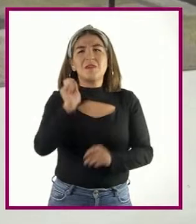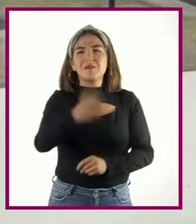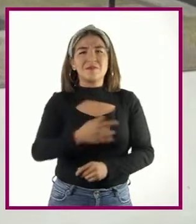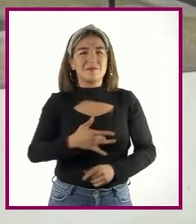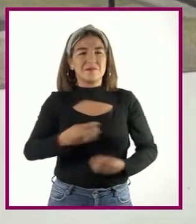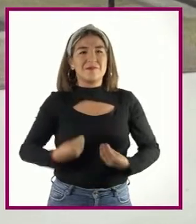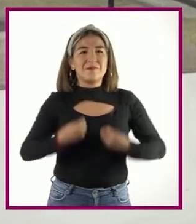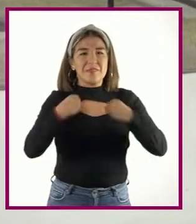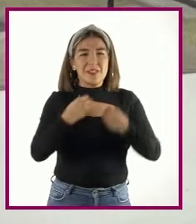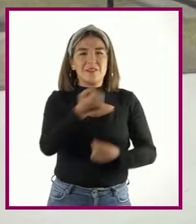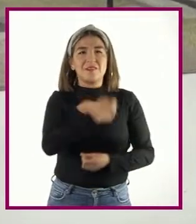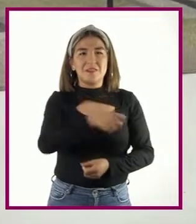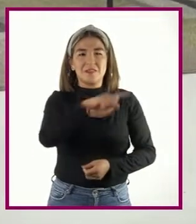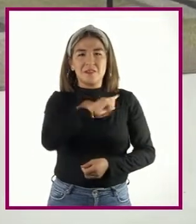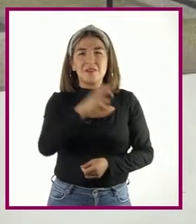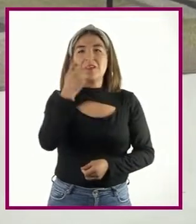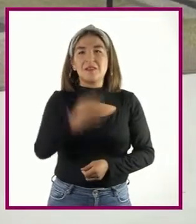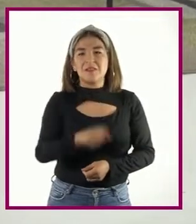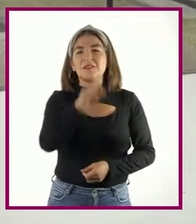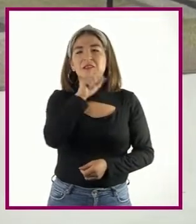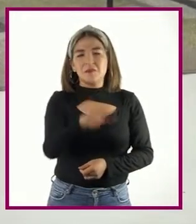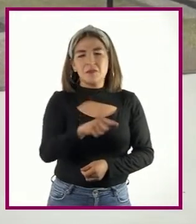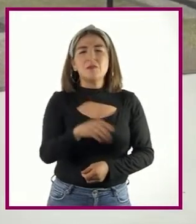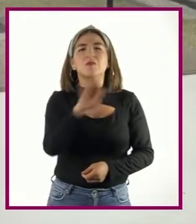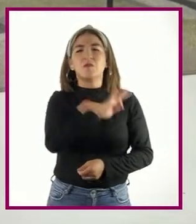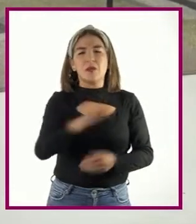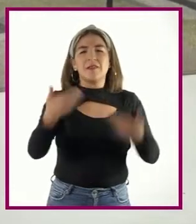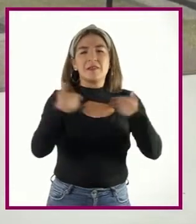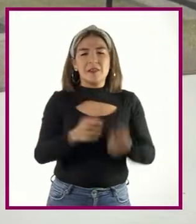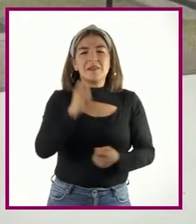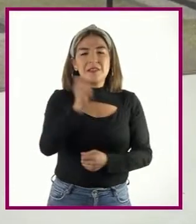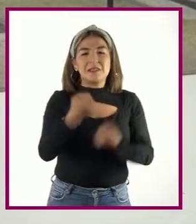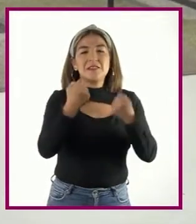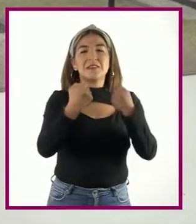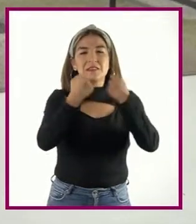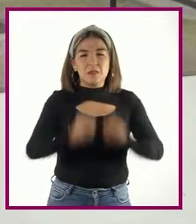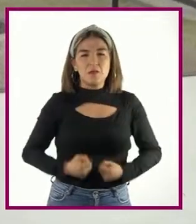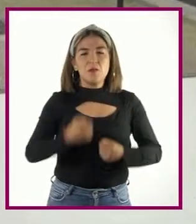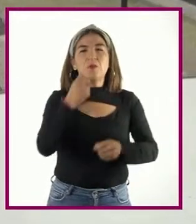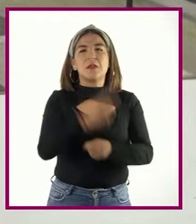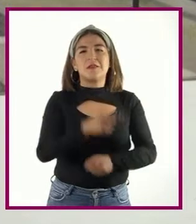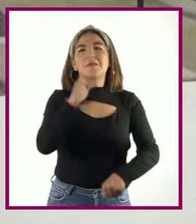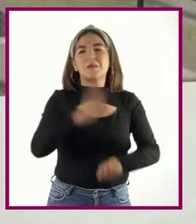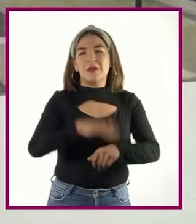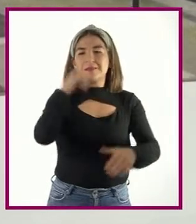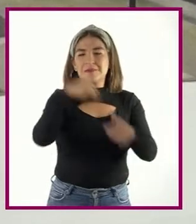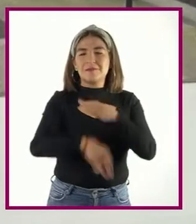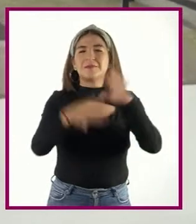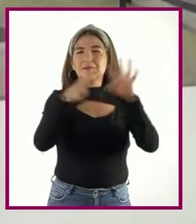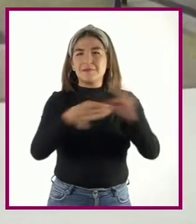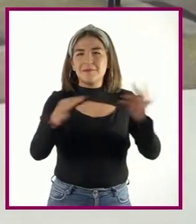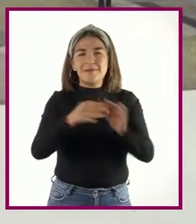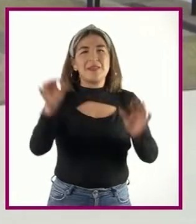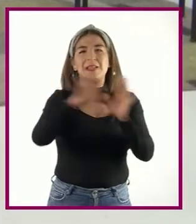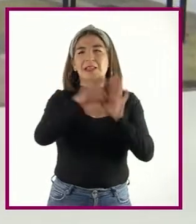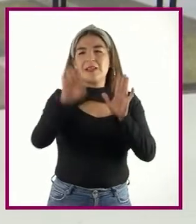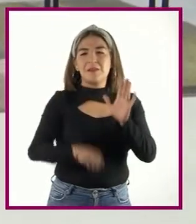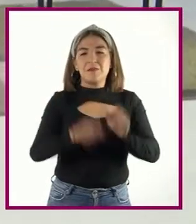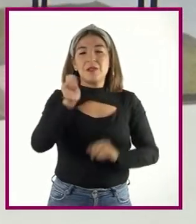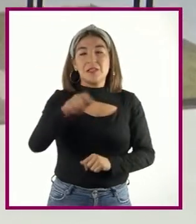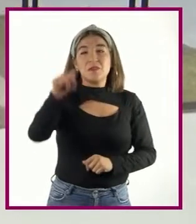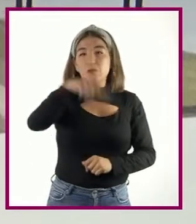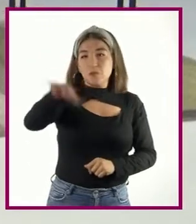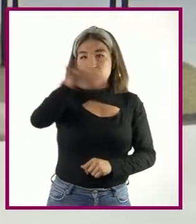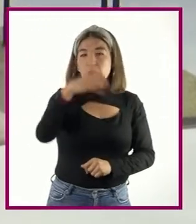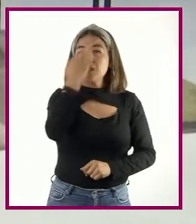vida o la salud. Sin embargo, podemos entender la seguridad de forma más amplia. Por ejemplo, en su escuela,